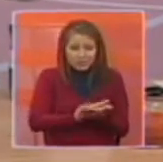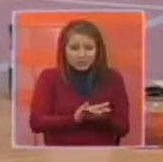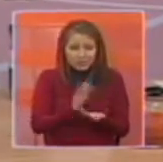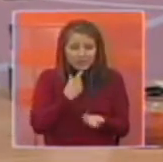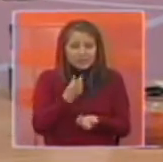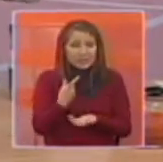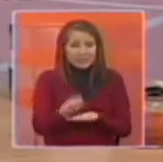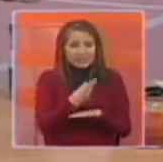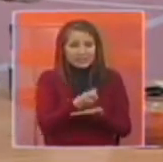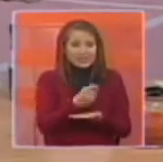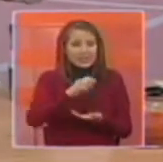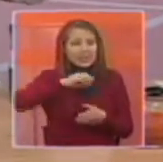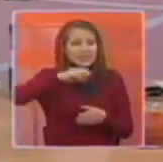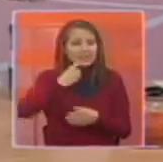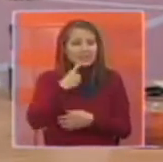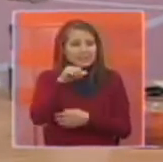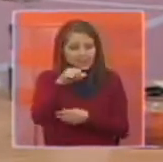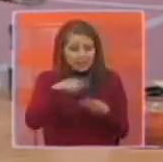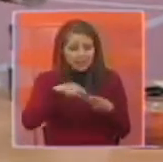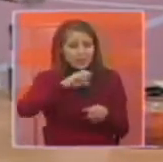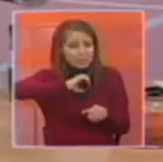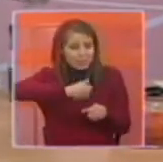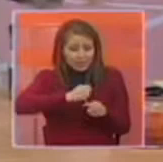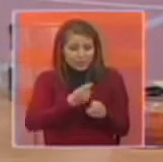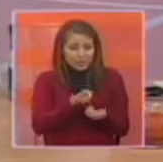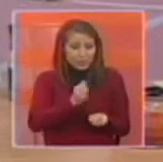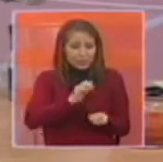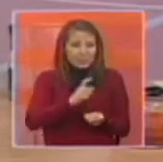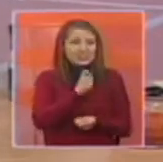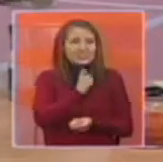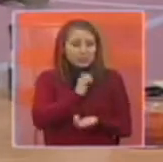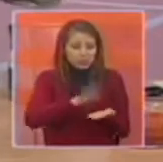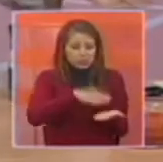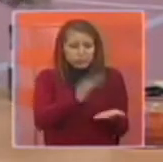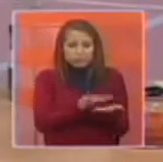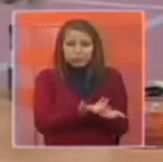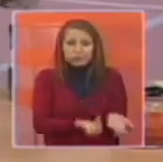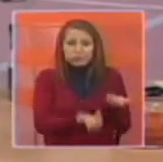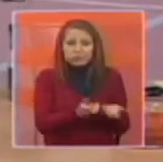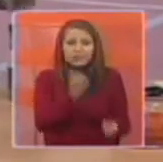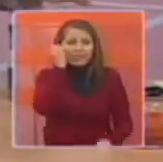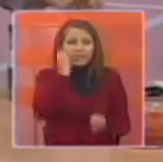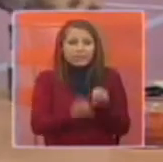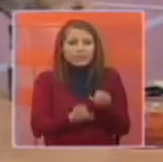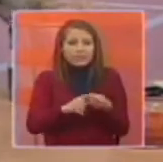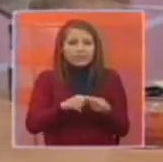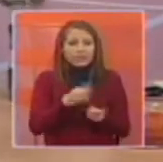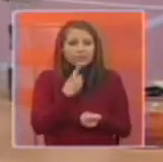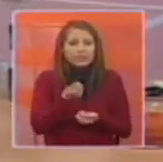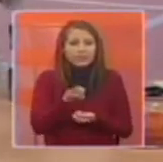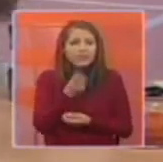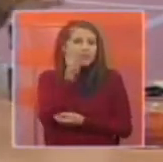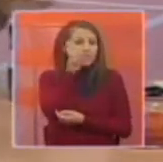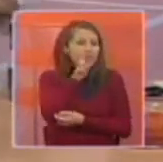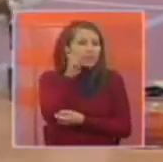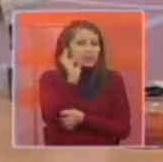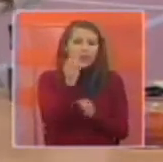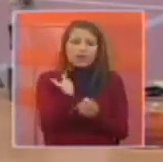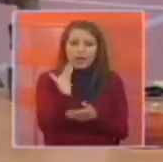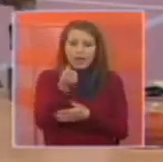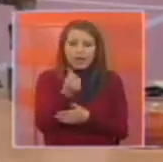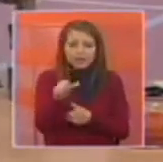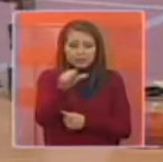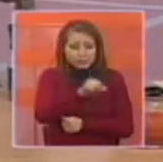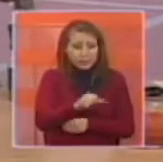camarones salpimentados pero secos en el ajo, los cocinas y al final puedes ponerle un chorrito de vino o un chorrito de crema de leche y